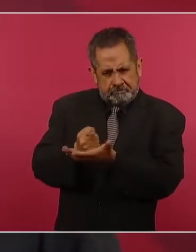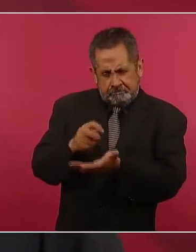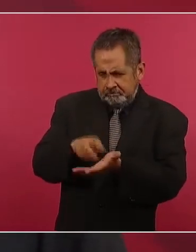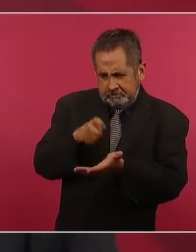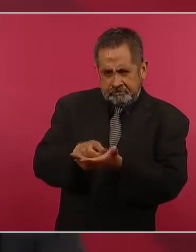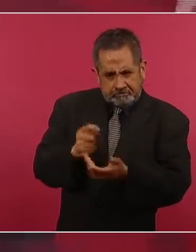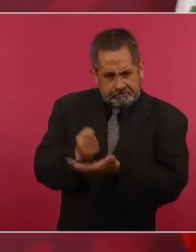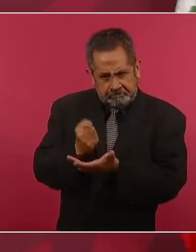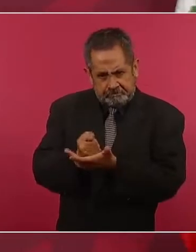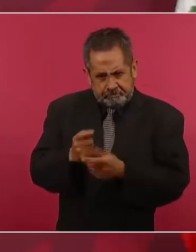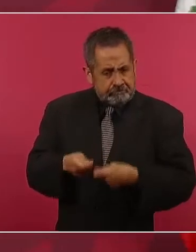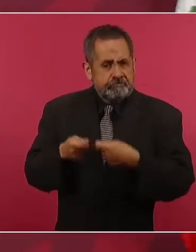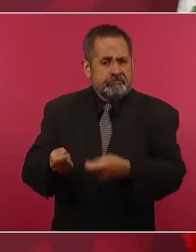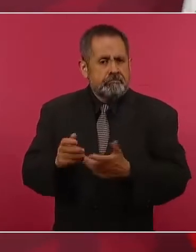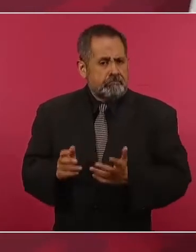atendidos,